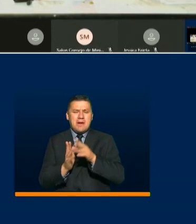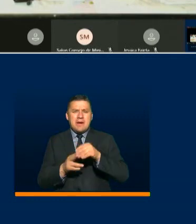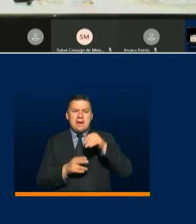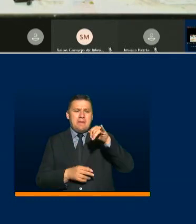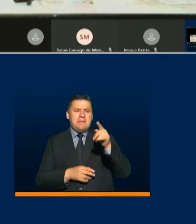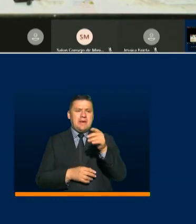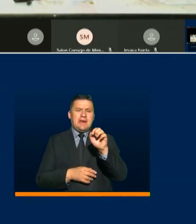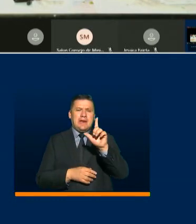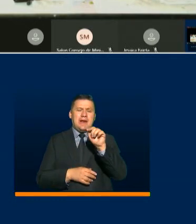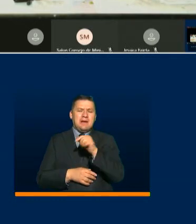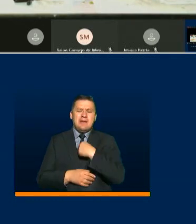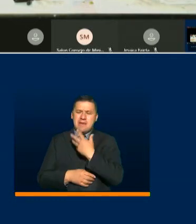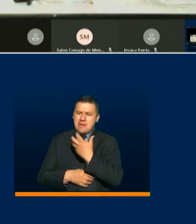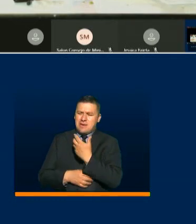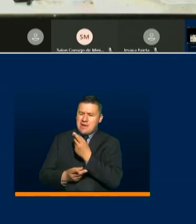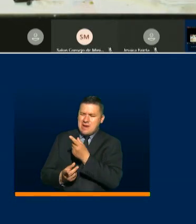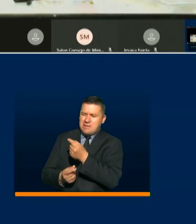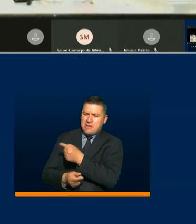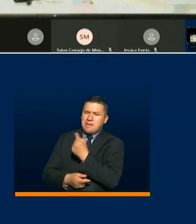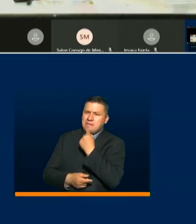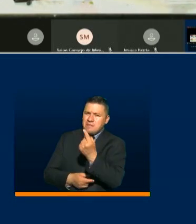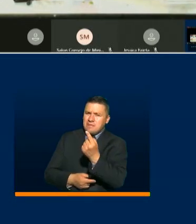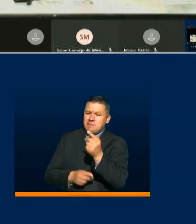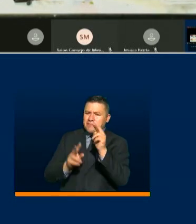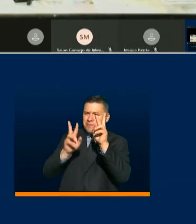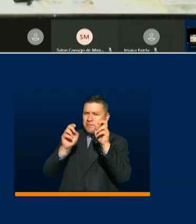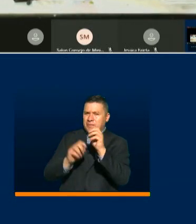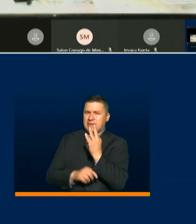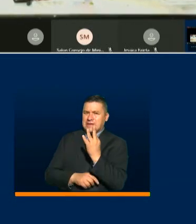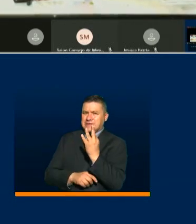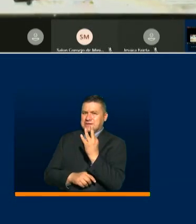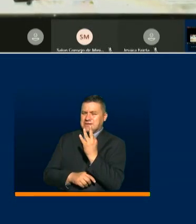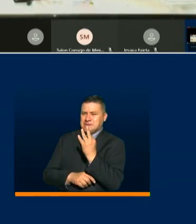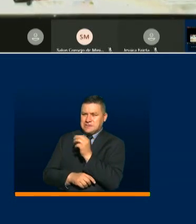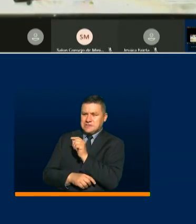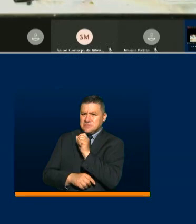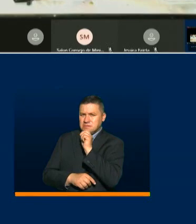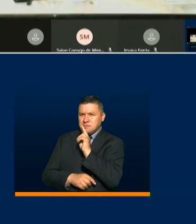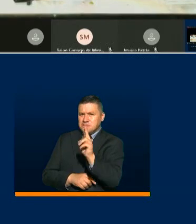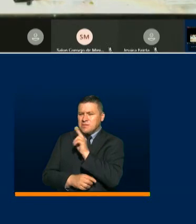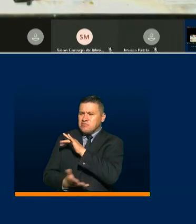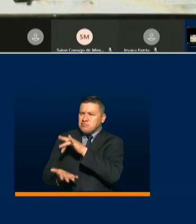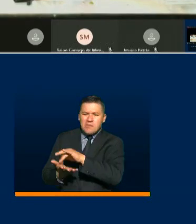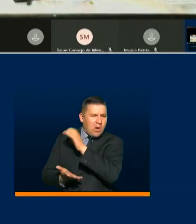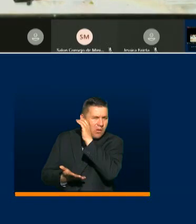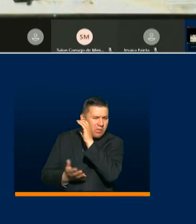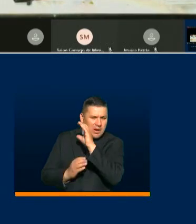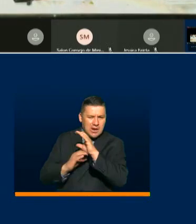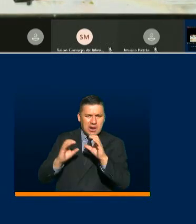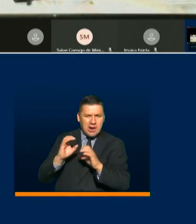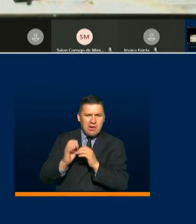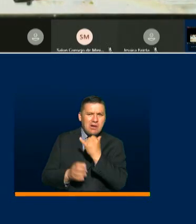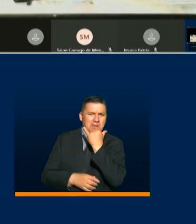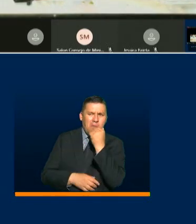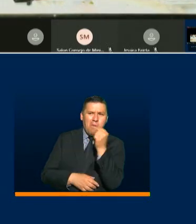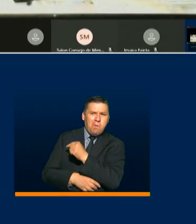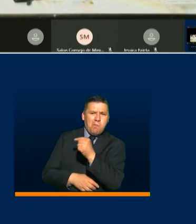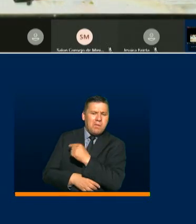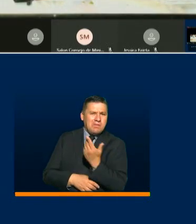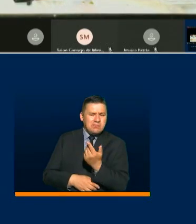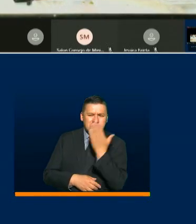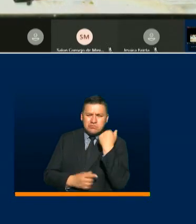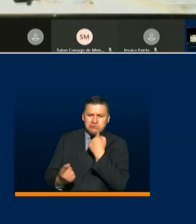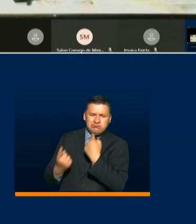Miguel Ceballos. Y yo quisiera rápidamente que hablaran los tres sobre la presencia de ustedes hoy en el Departamento del Cauca, donde